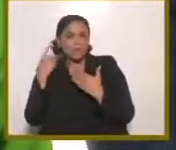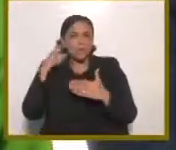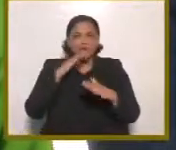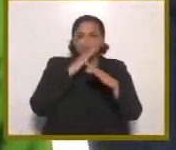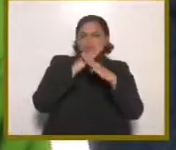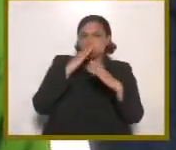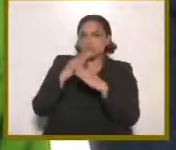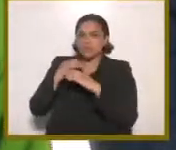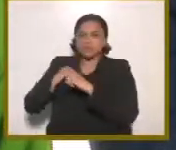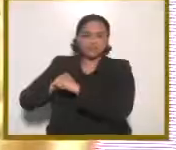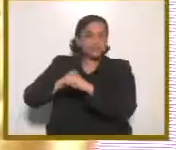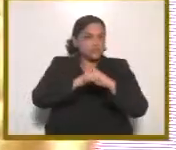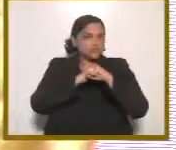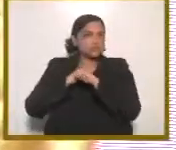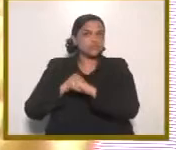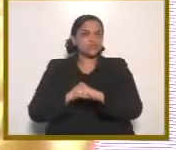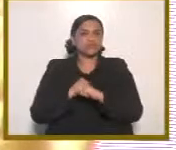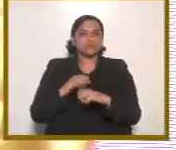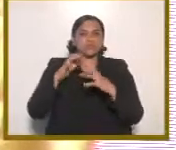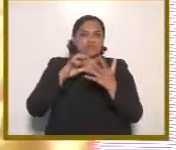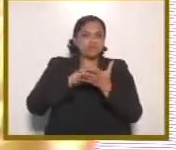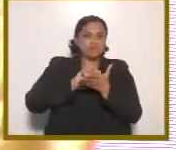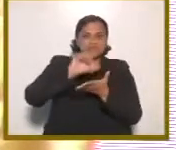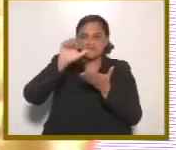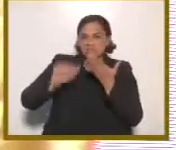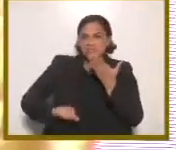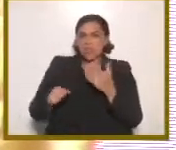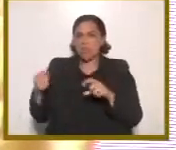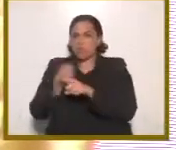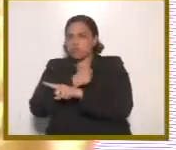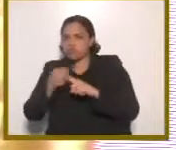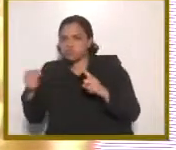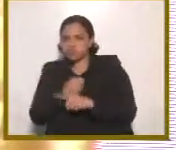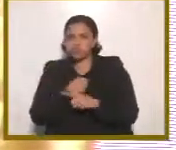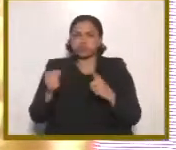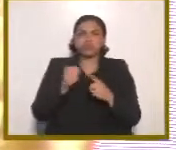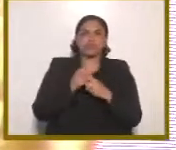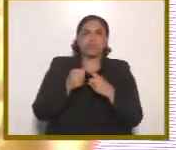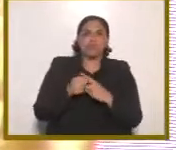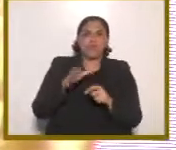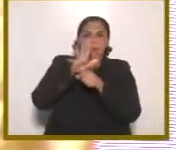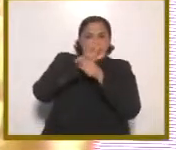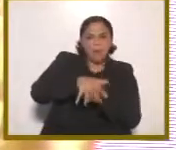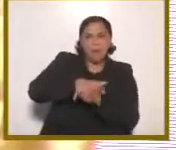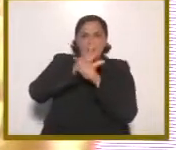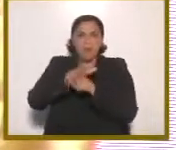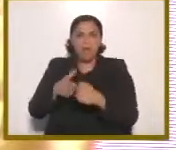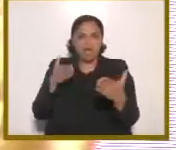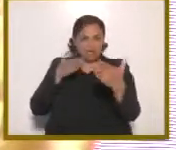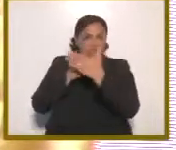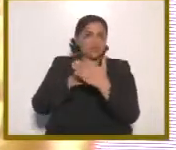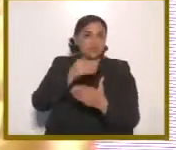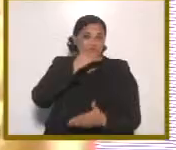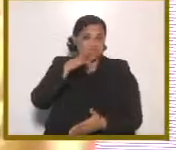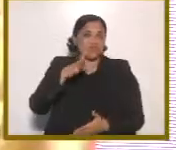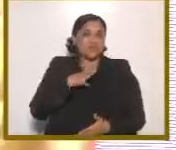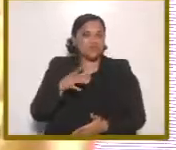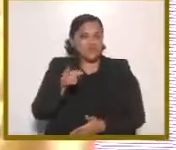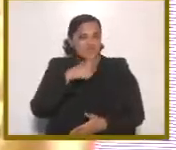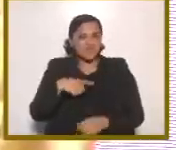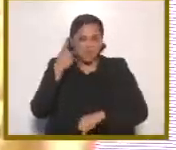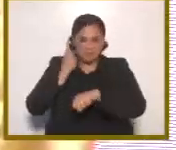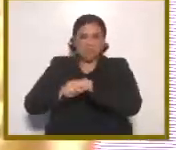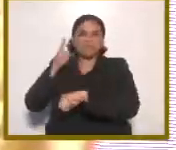atención, protección, erradicación de la violencia y el acoso político contra las mujeres que permitan la adecuada sanción